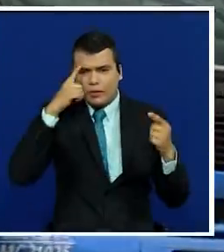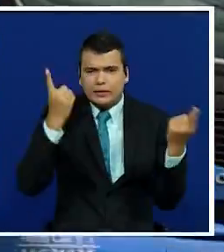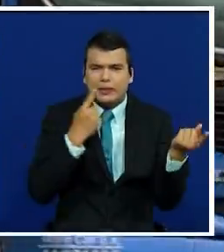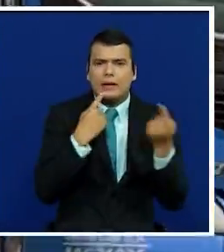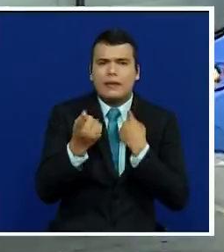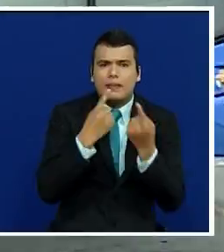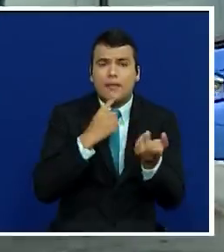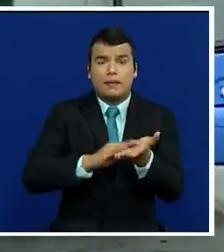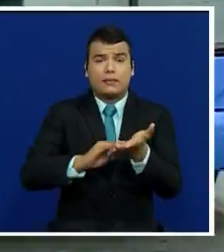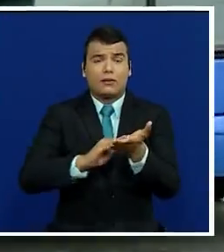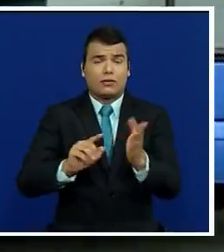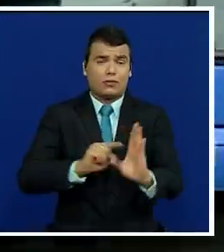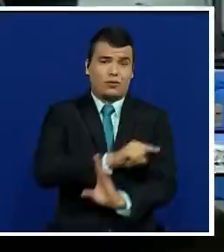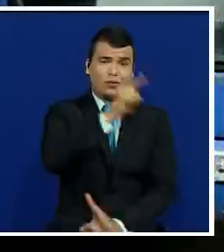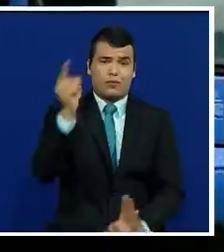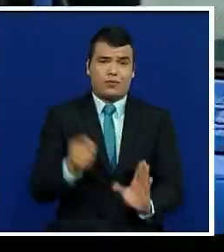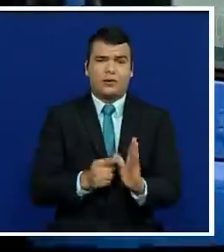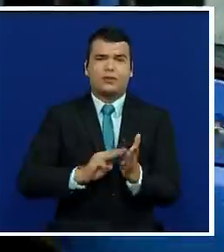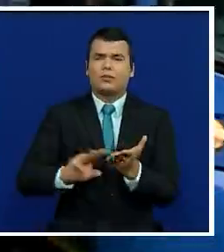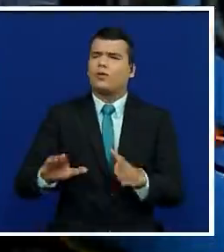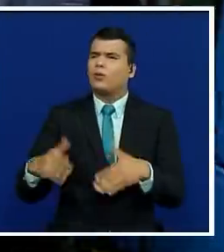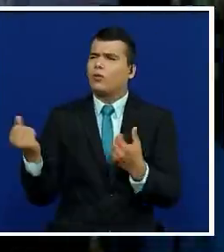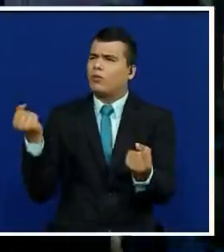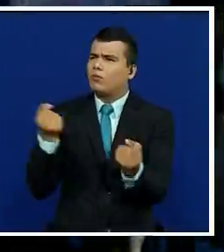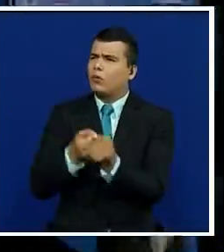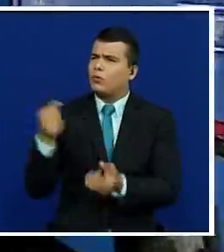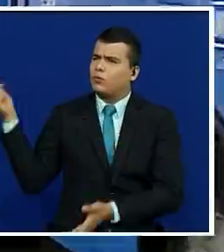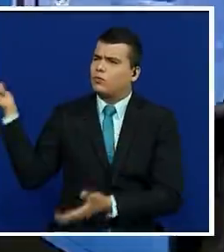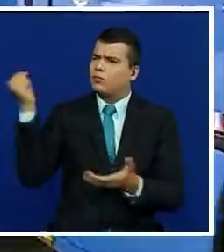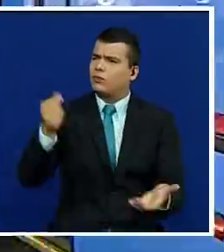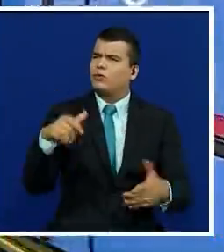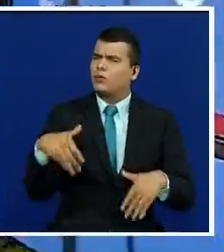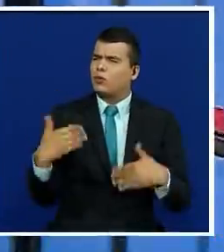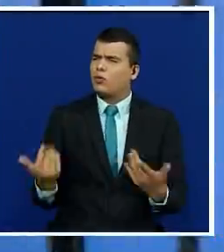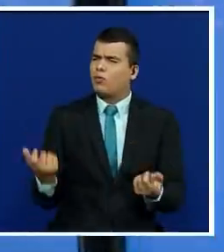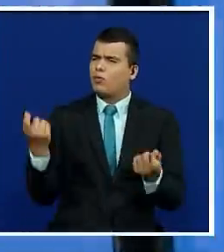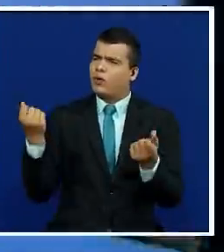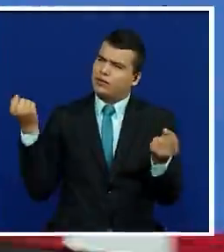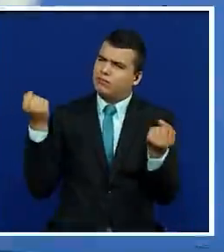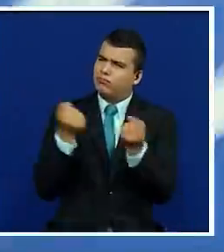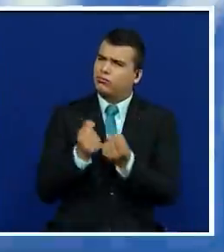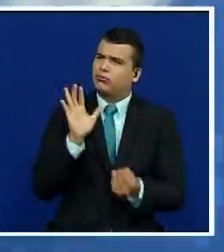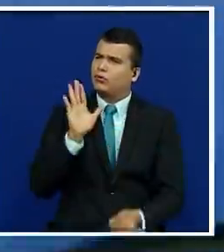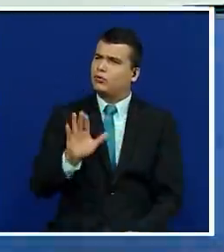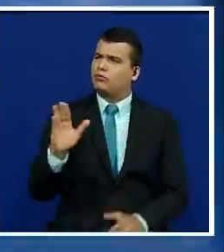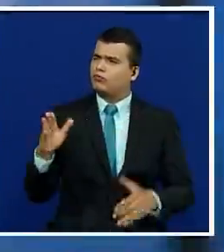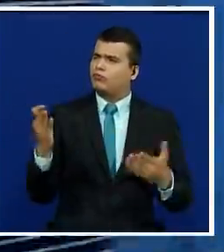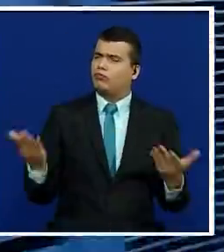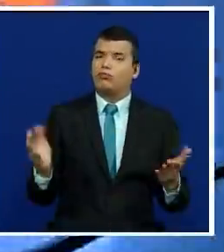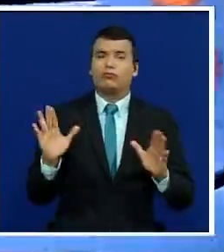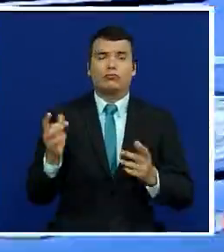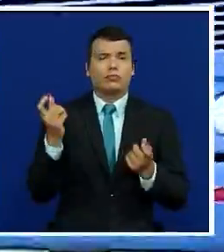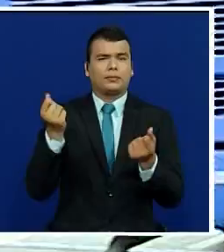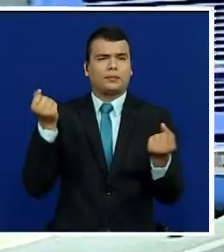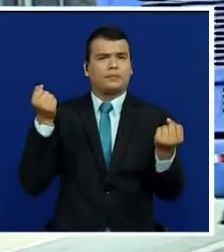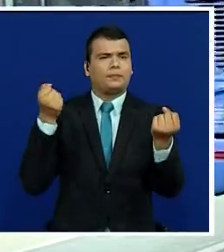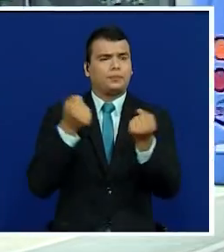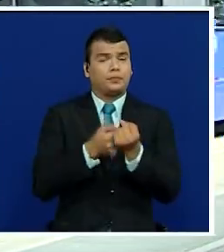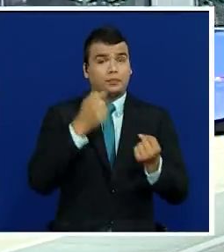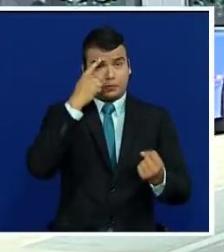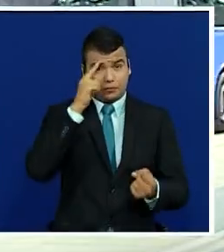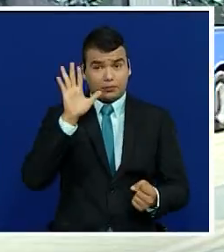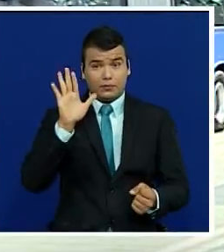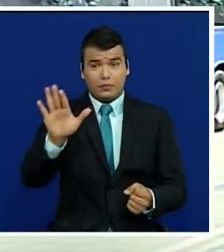a darle una solución radical al mío en qué consisten sus ideas cuando aparece el valor y cómo sale reflejado en el pasaje mire el subsidio consiste que no es un